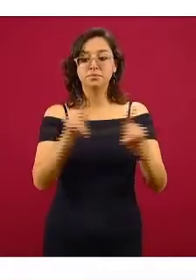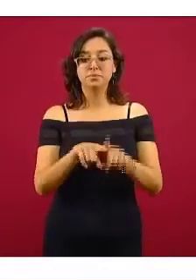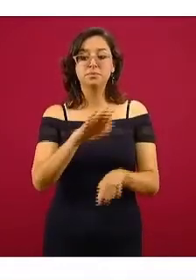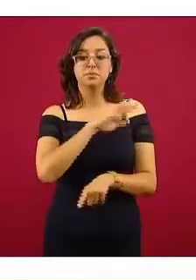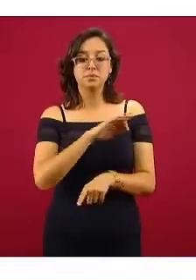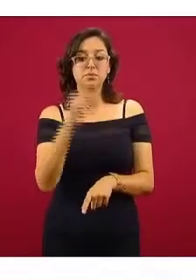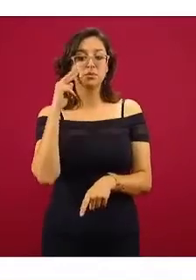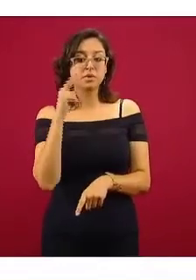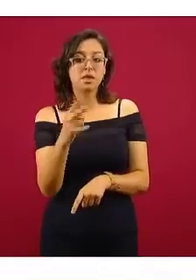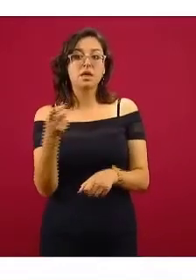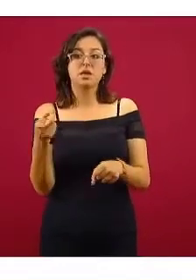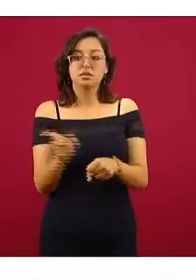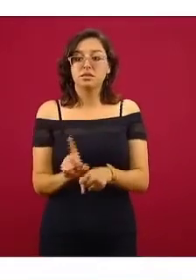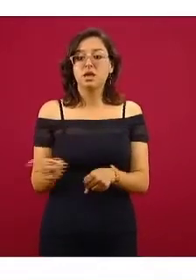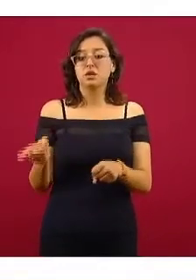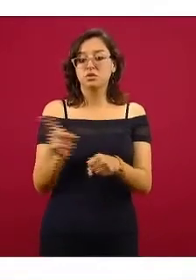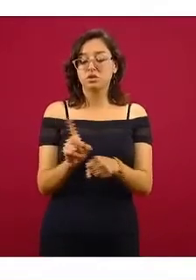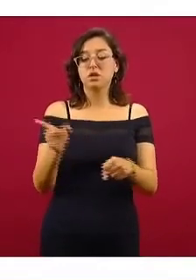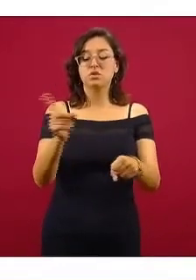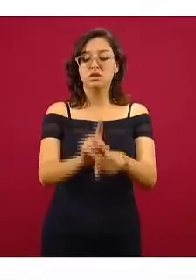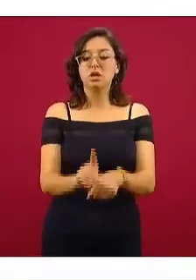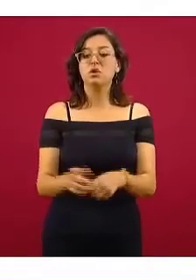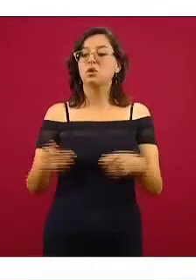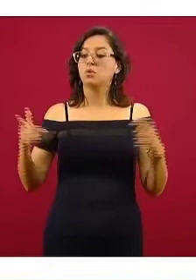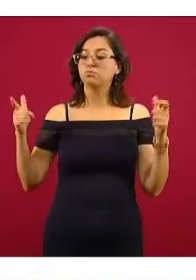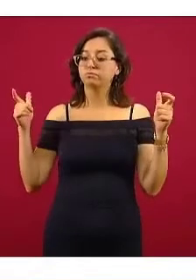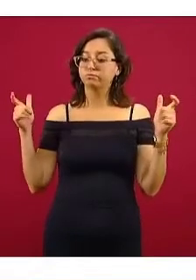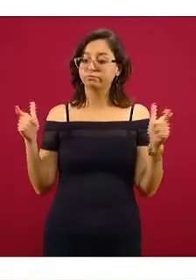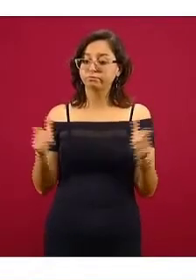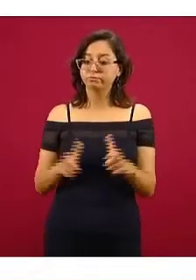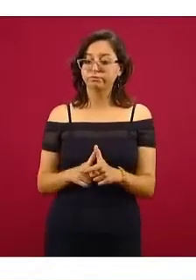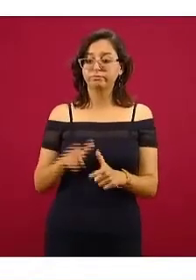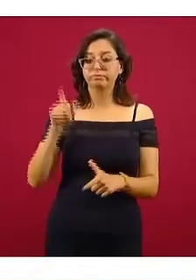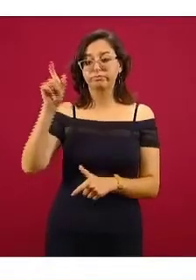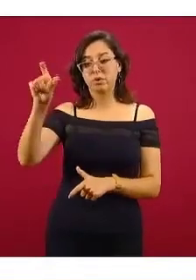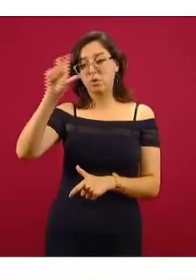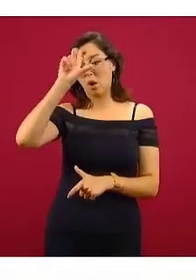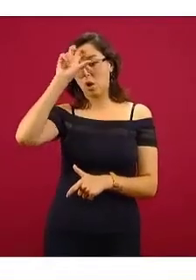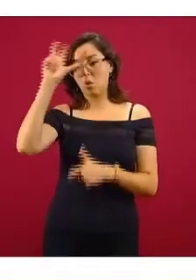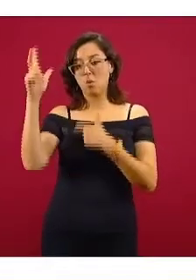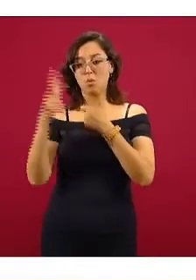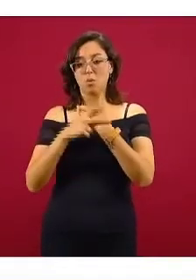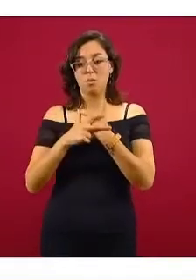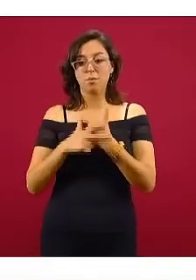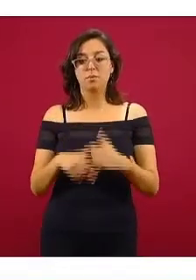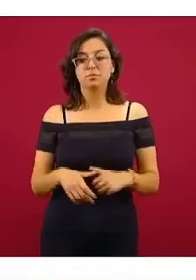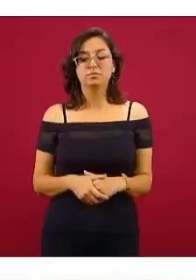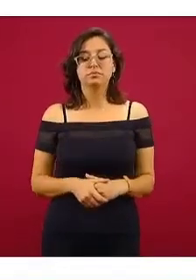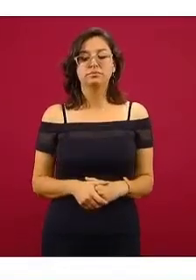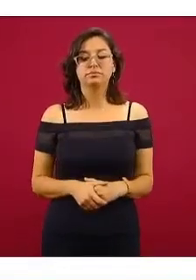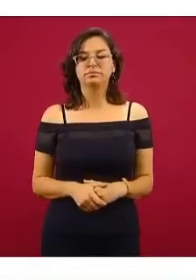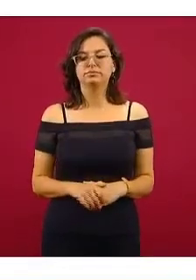día con día continúa disminuyendo los casos activos en la región de Europa.